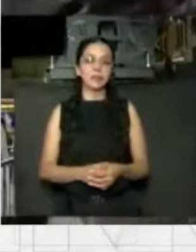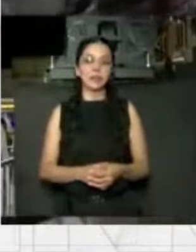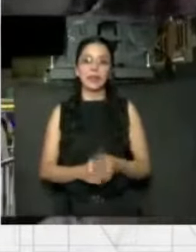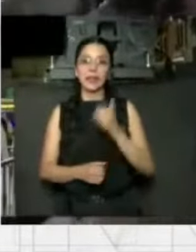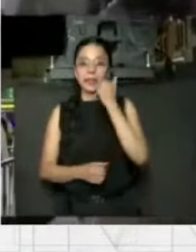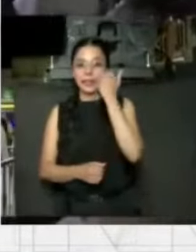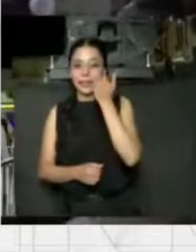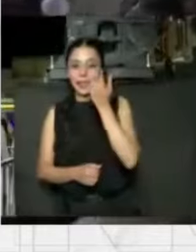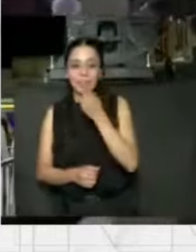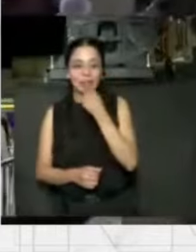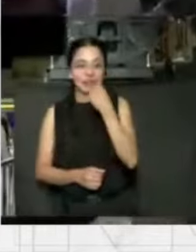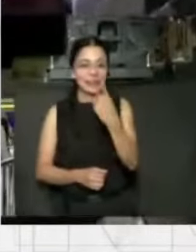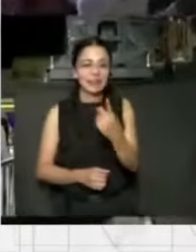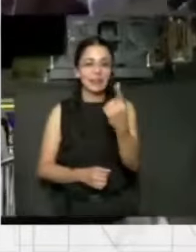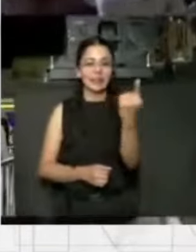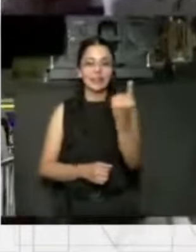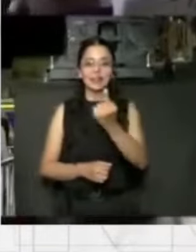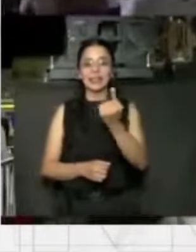Quiero decirles que